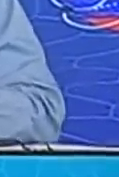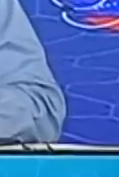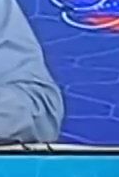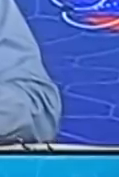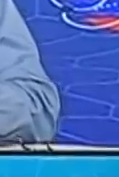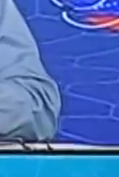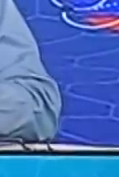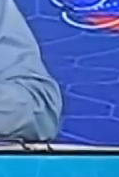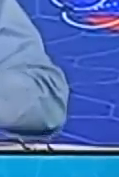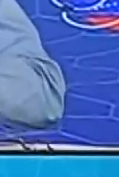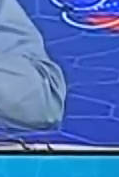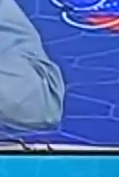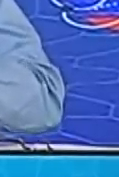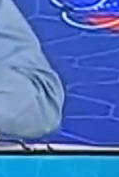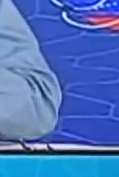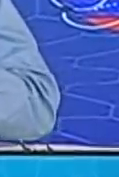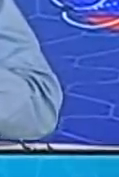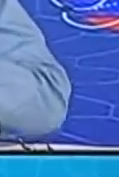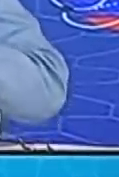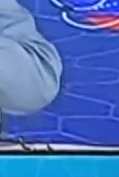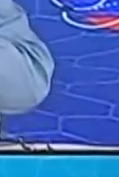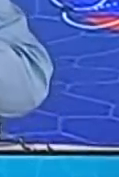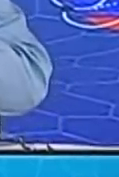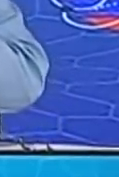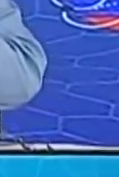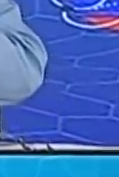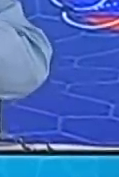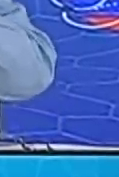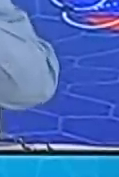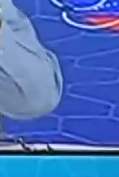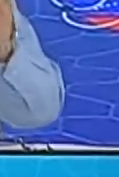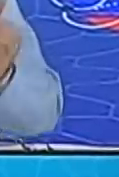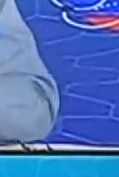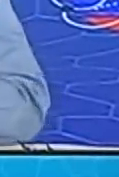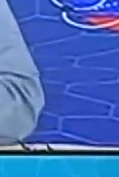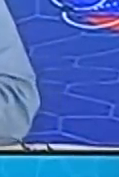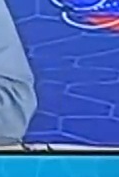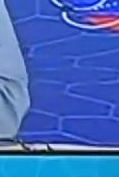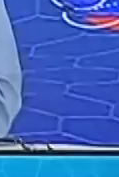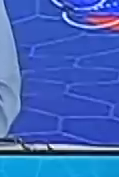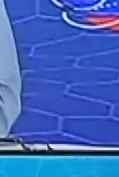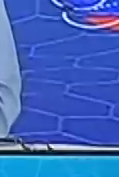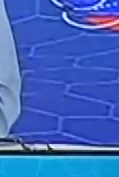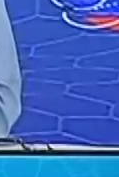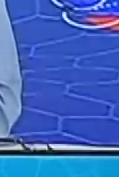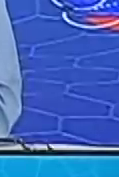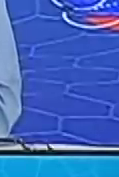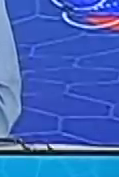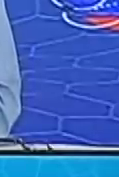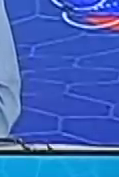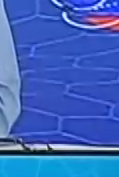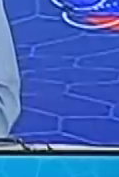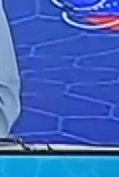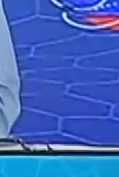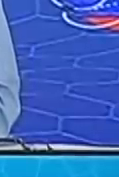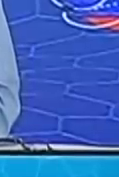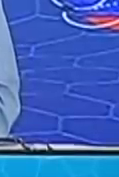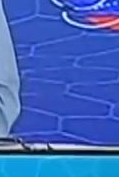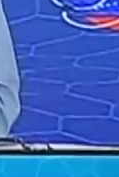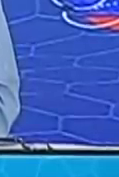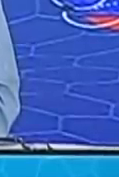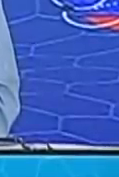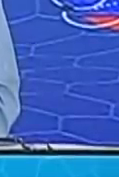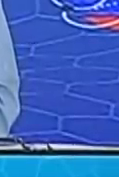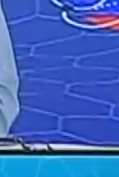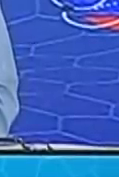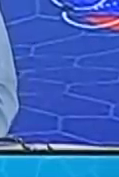coronavirus, de preparación de todo el sistema público de salud y de coordinación y preparación del